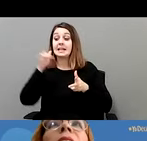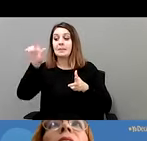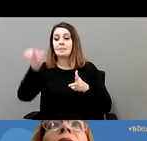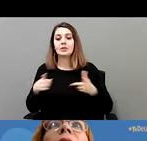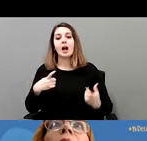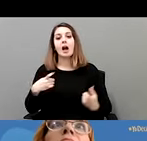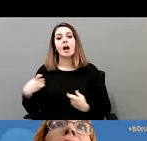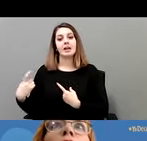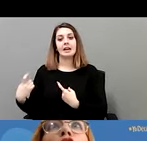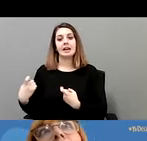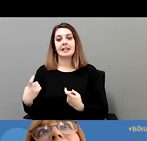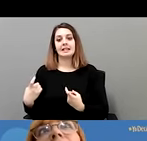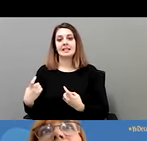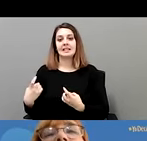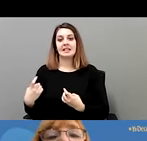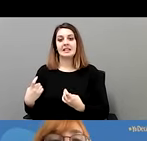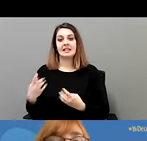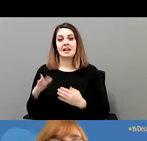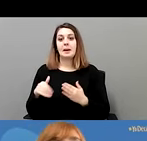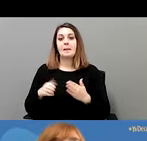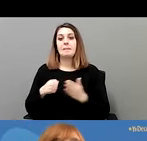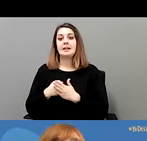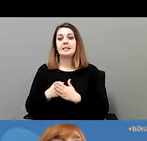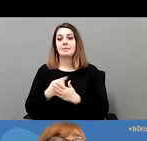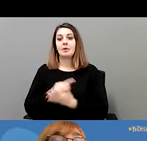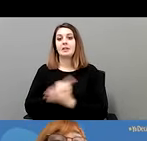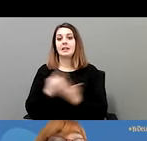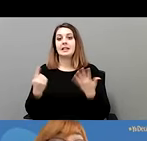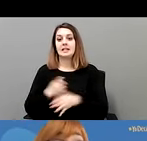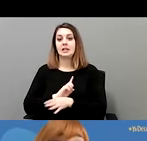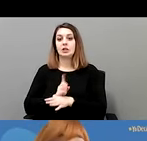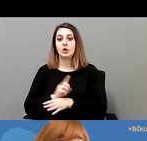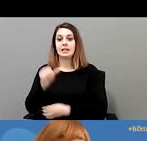necesite menos o hasta 16 horas a la semana.